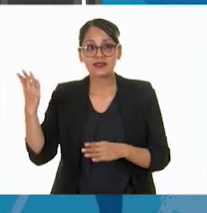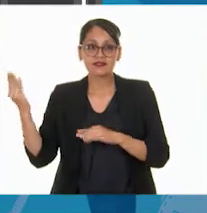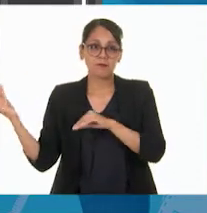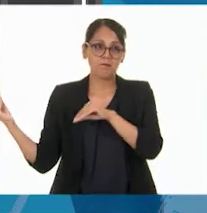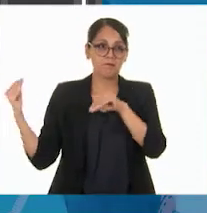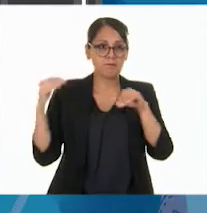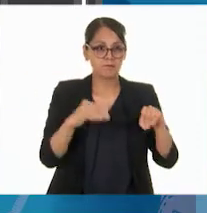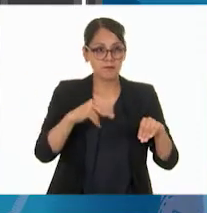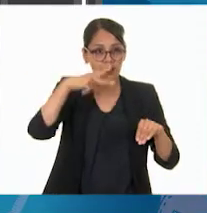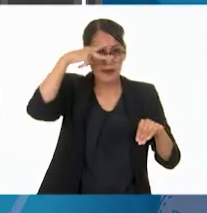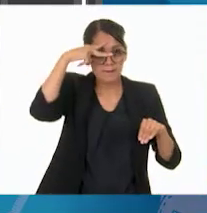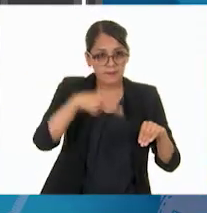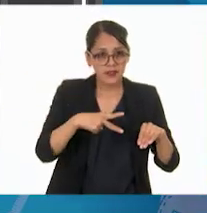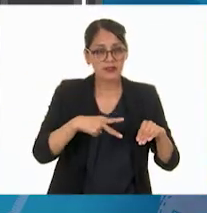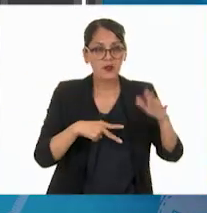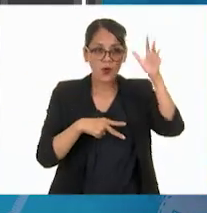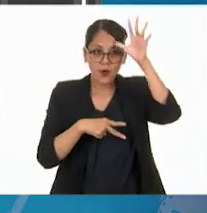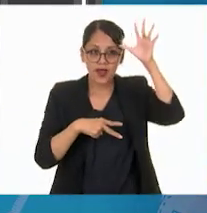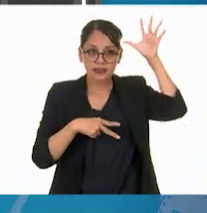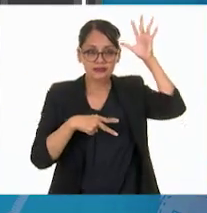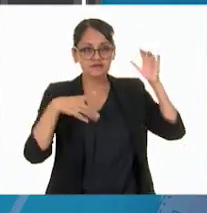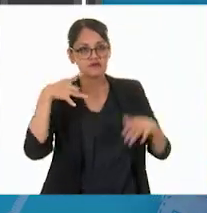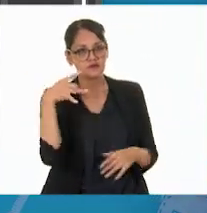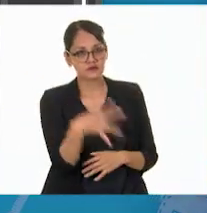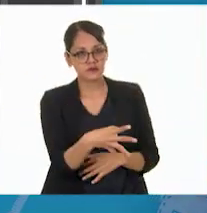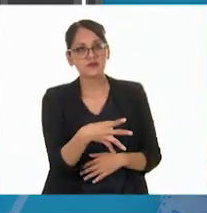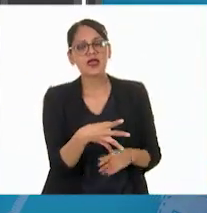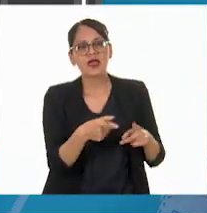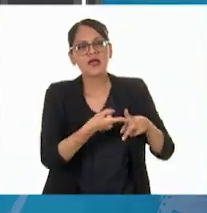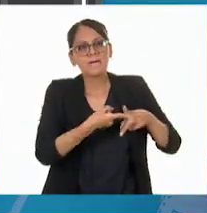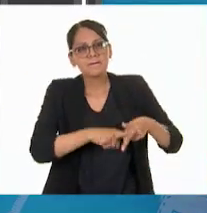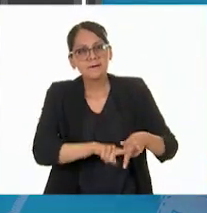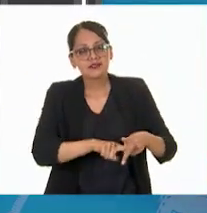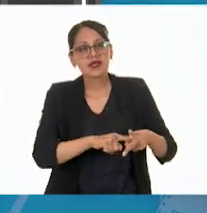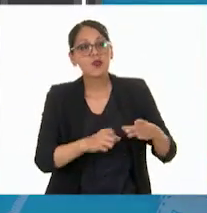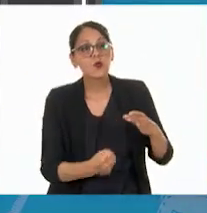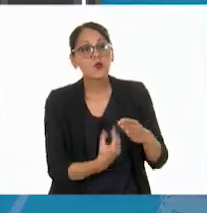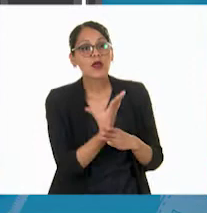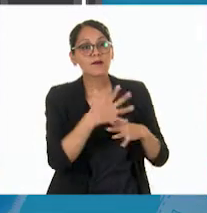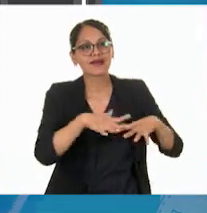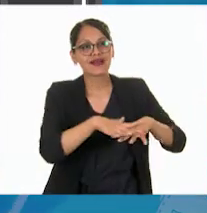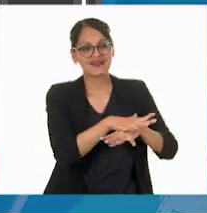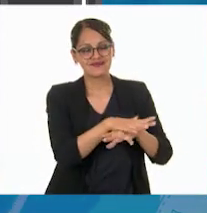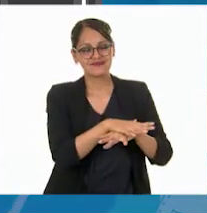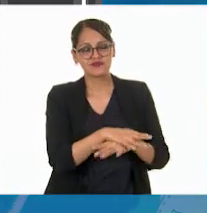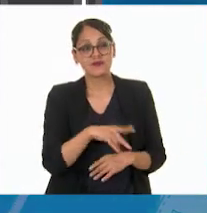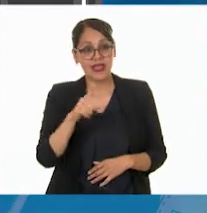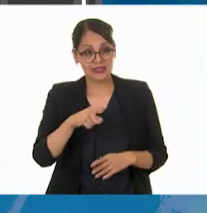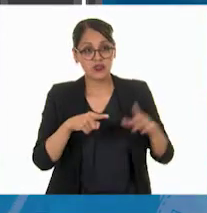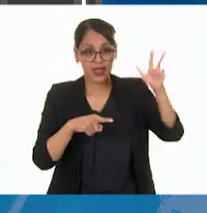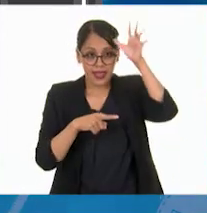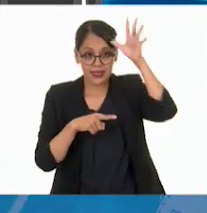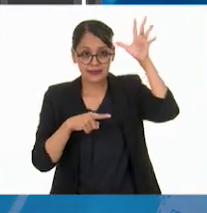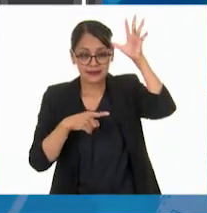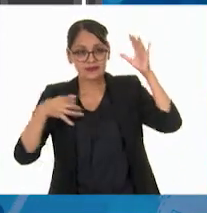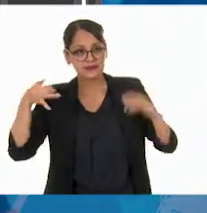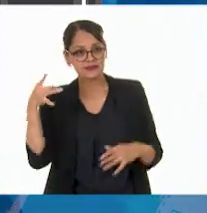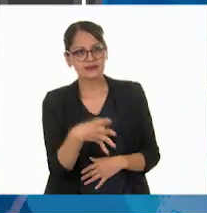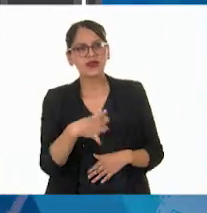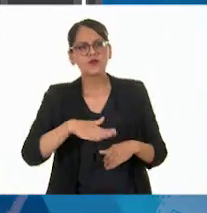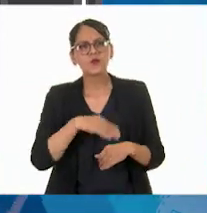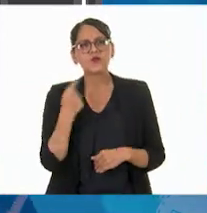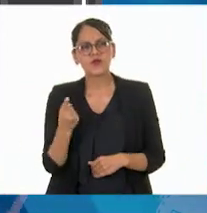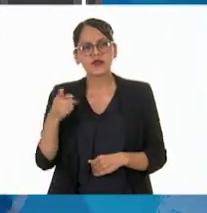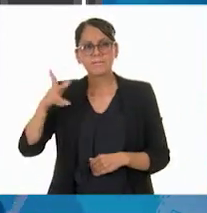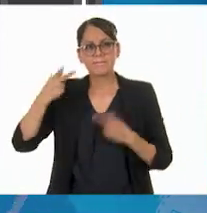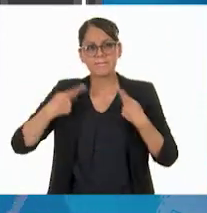que a la derrota de los aztecas se generó un nuevo mundo. Bueno, esa derrota de los aztecas se dio porque los